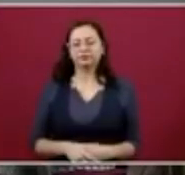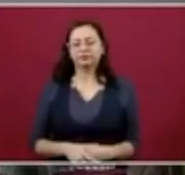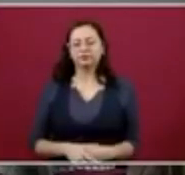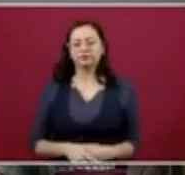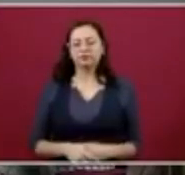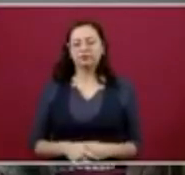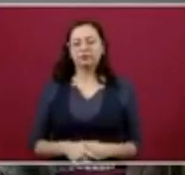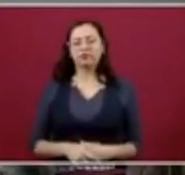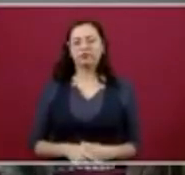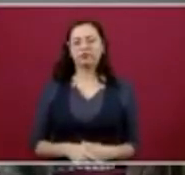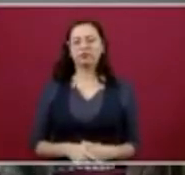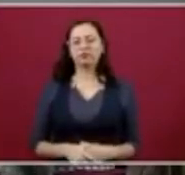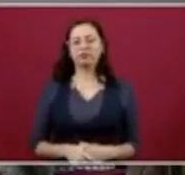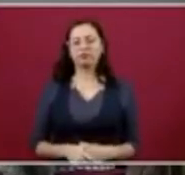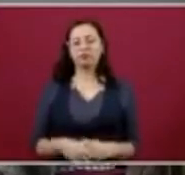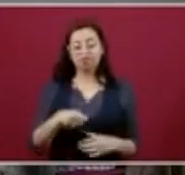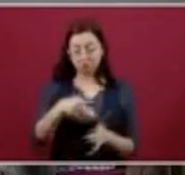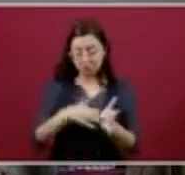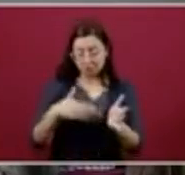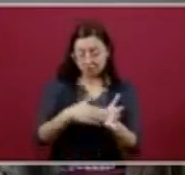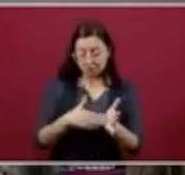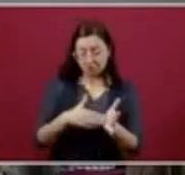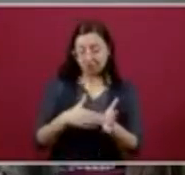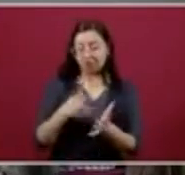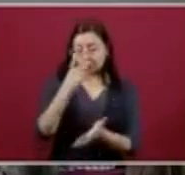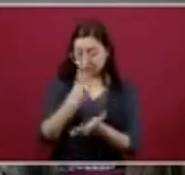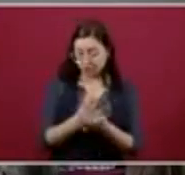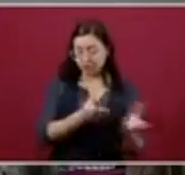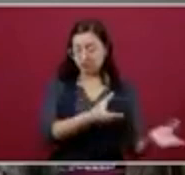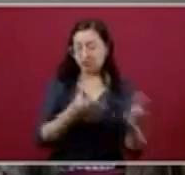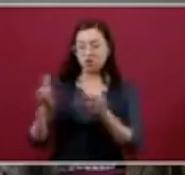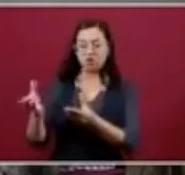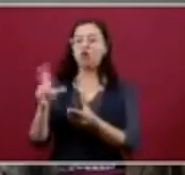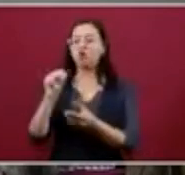solamente la documentación, sino la custodia